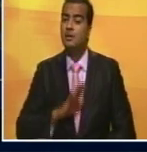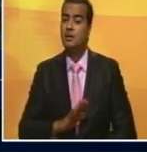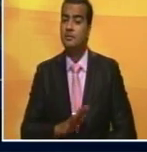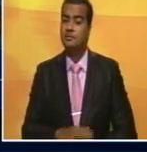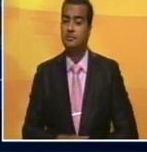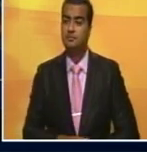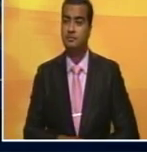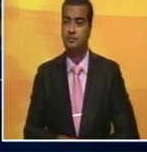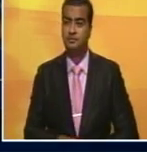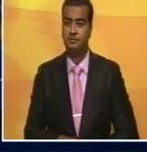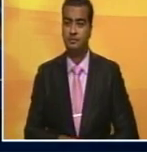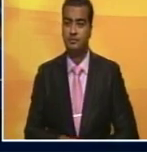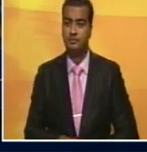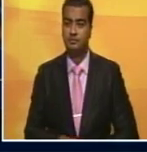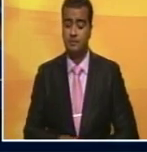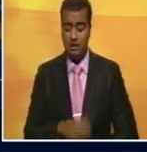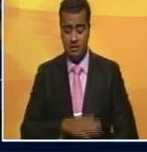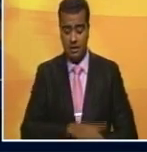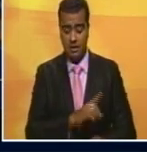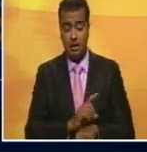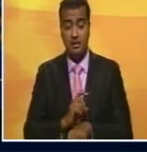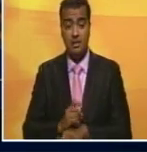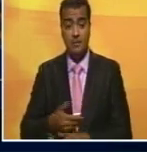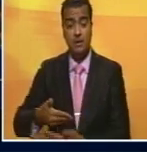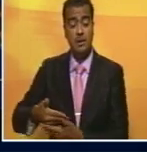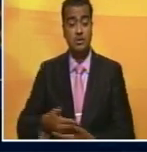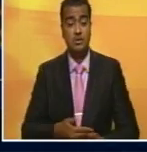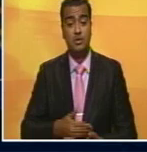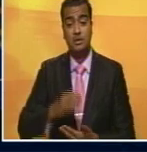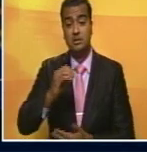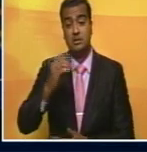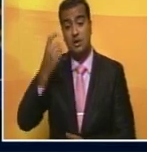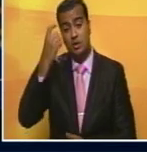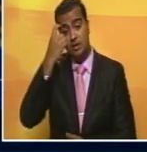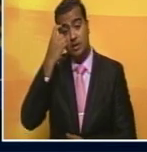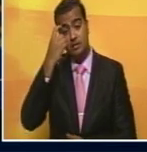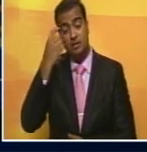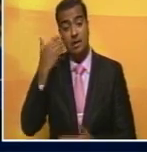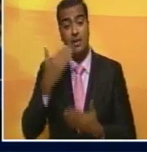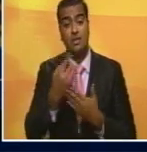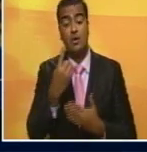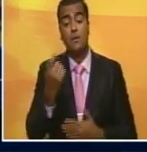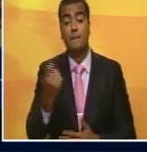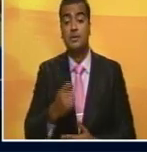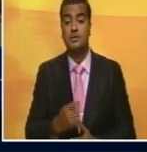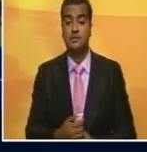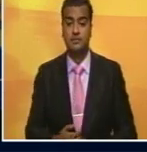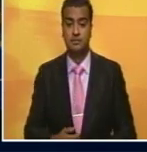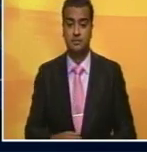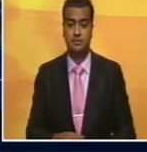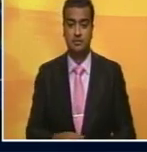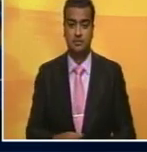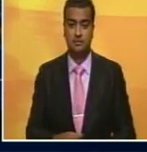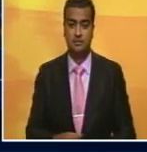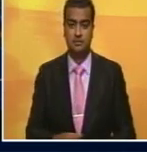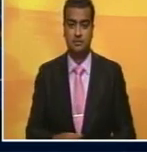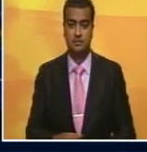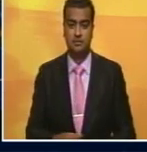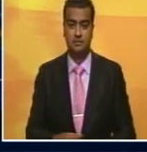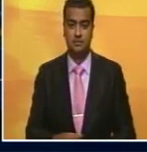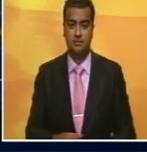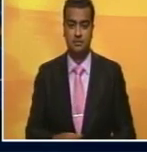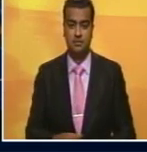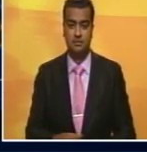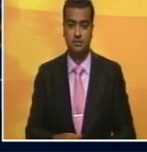se engloba en el tiempo de nacimiento desde 0 días, desde un día hasta un mes inclusive. Entonces, por